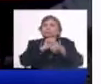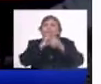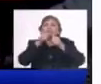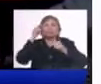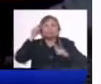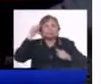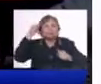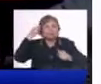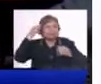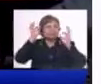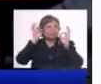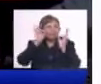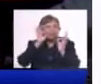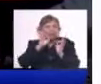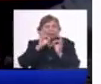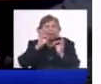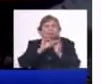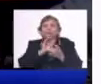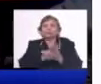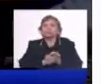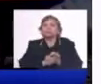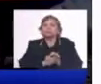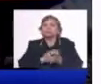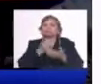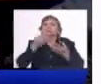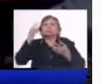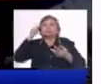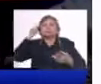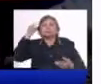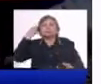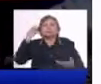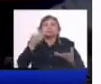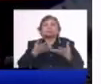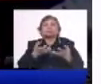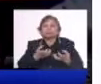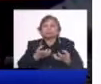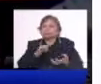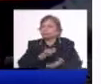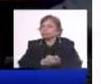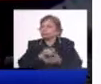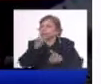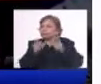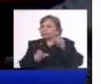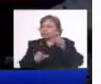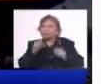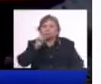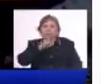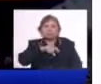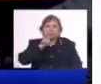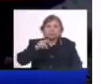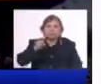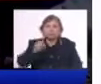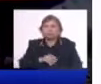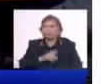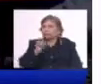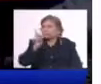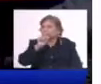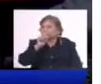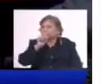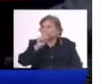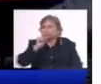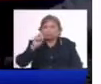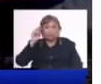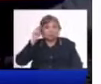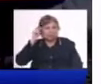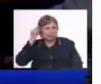traduce exactamente en interpretar lo que la gente quiere, lo que la población necesita, no en